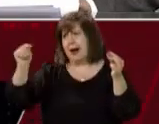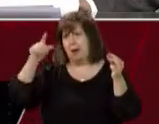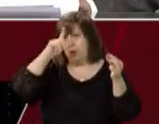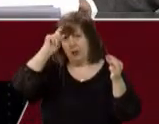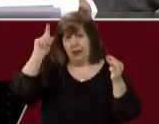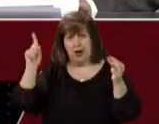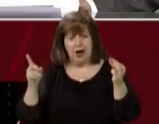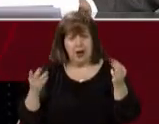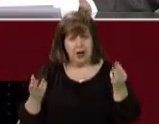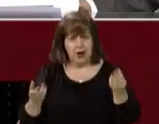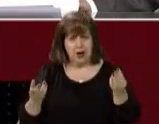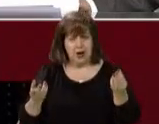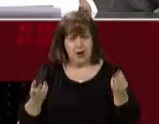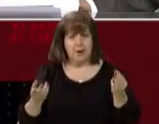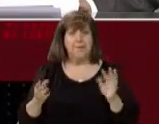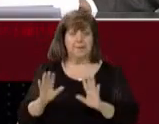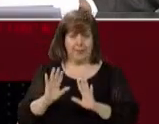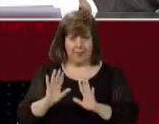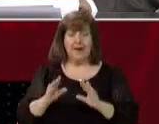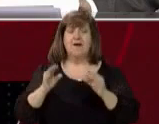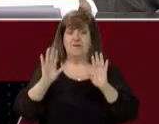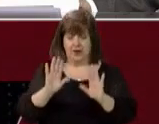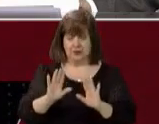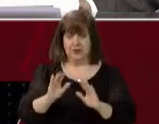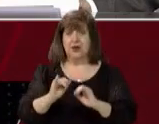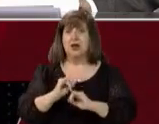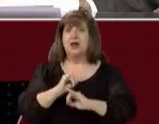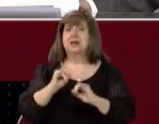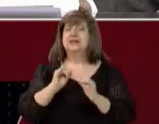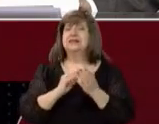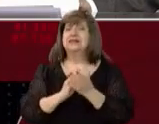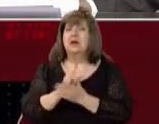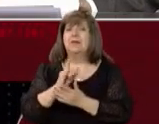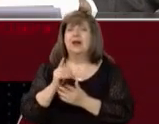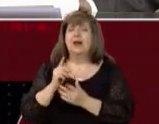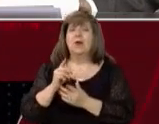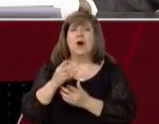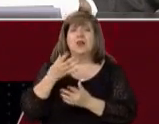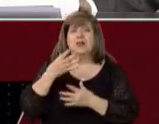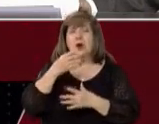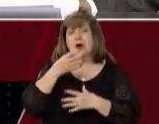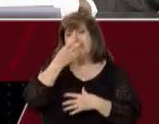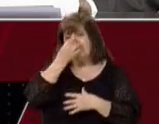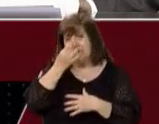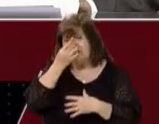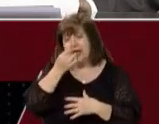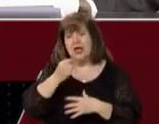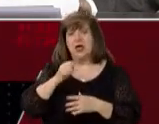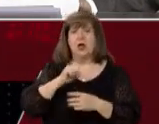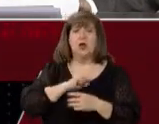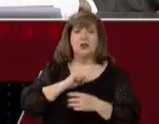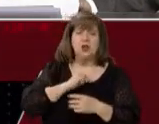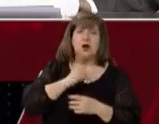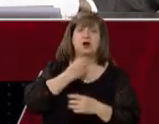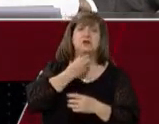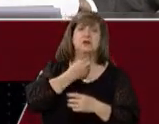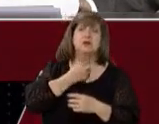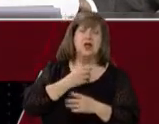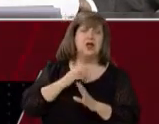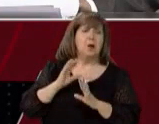asistencial. Exacto, totalmente. En realidad, uno sabe que en estos cuadros virales, que en general la mayoría son cuadros